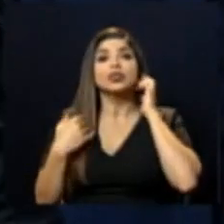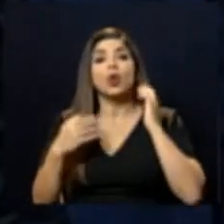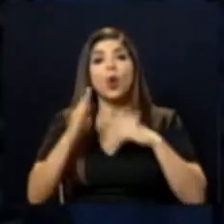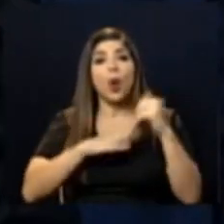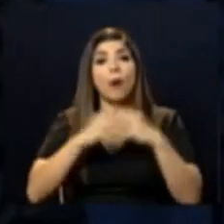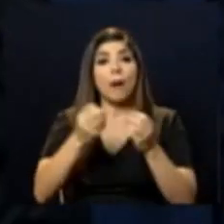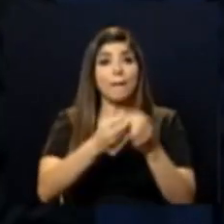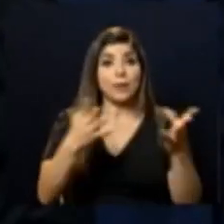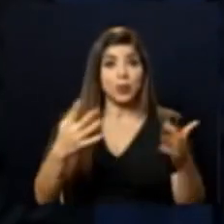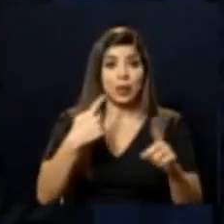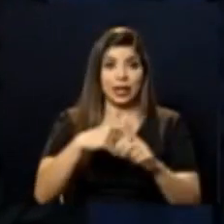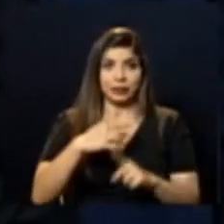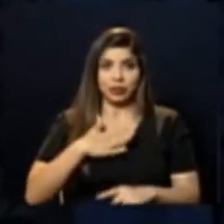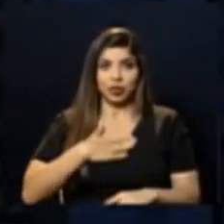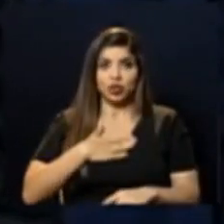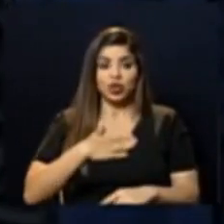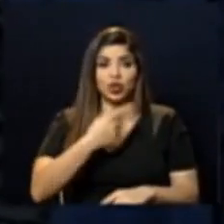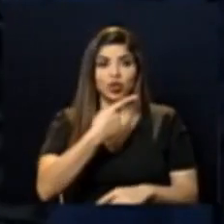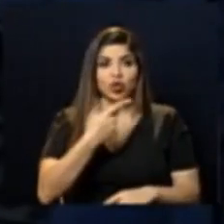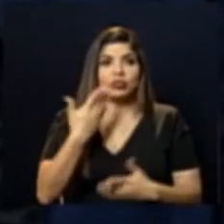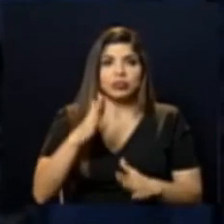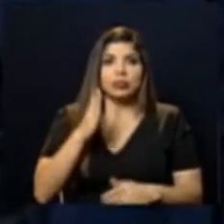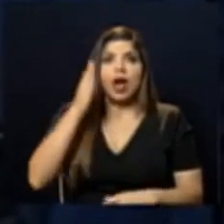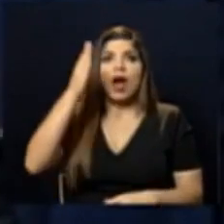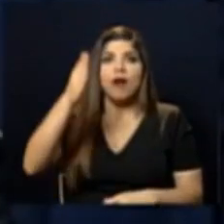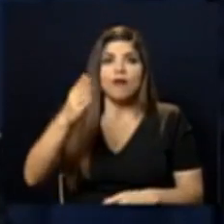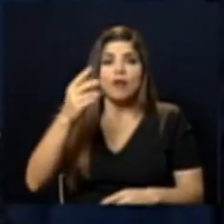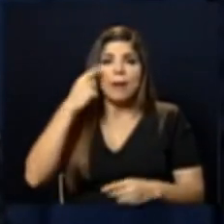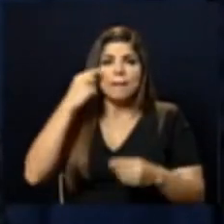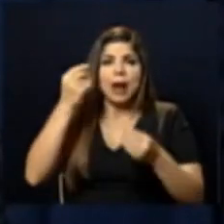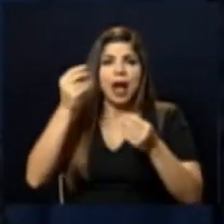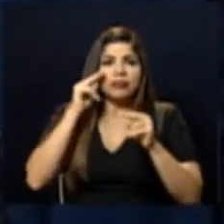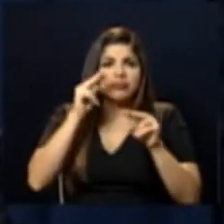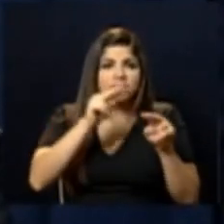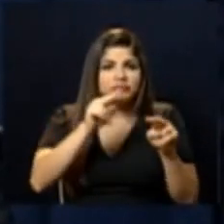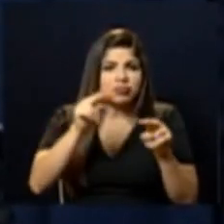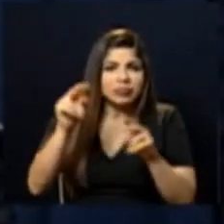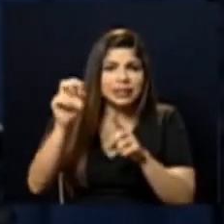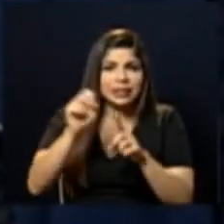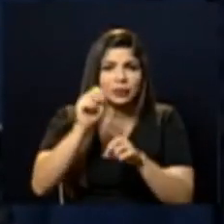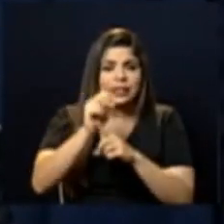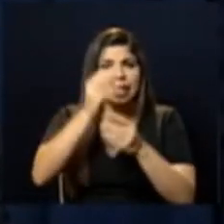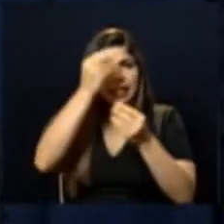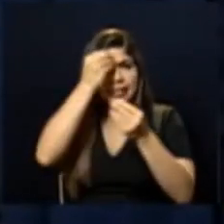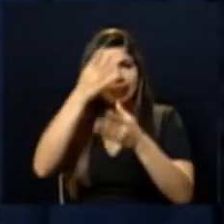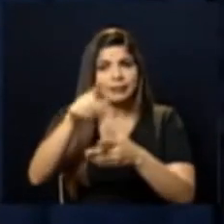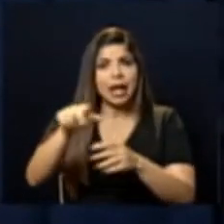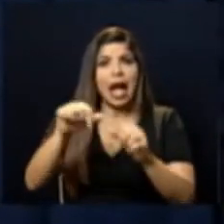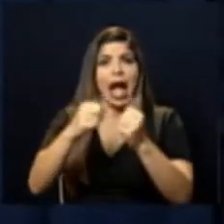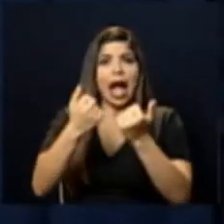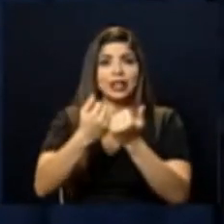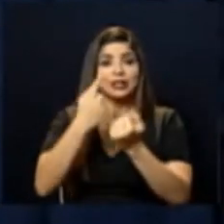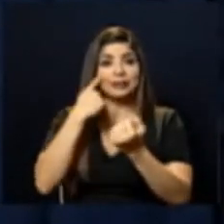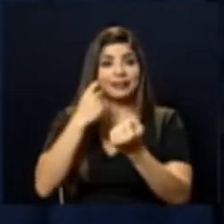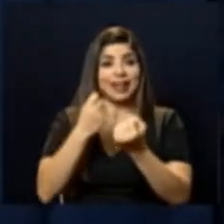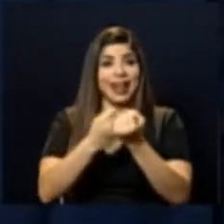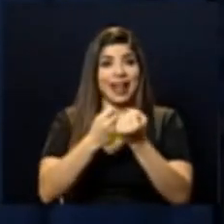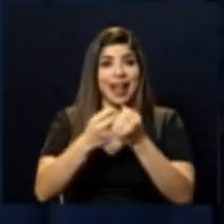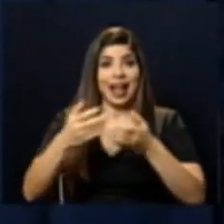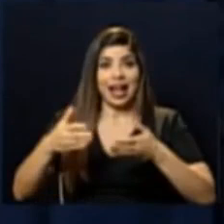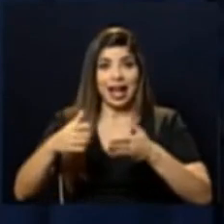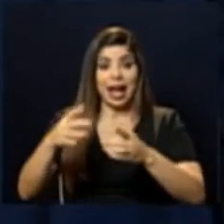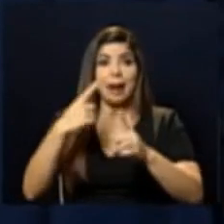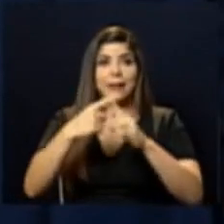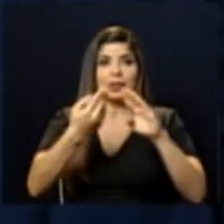Públicas como yo fuimos a la zona a informar del estatus a la Asociación Pro Carretera y a la